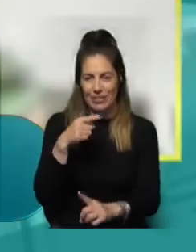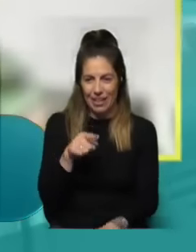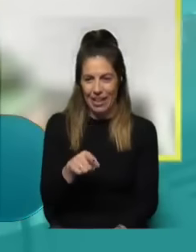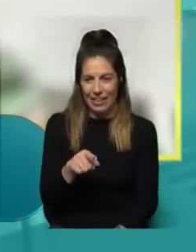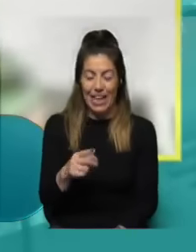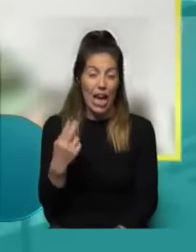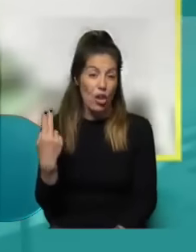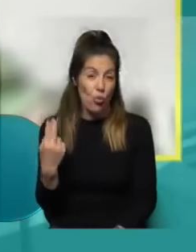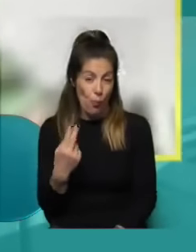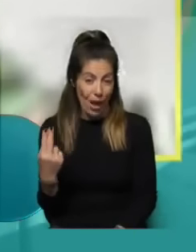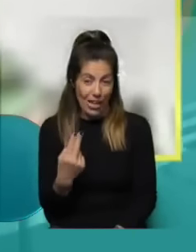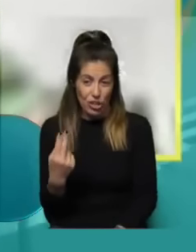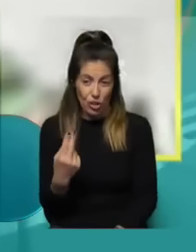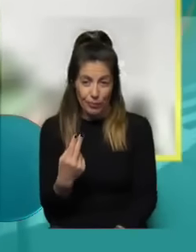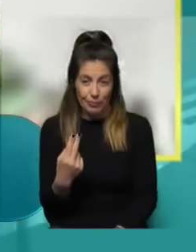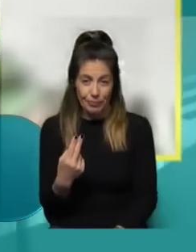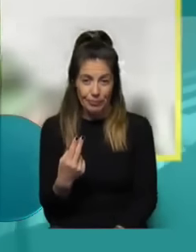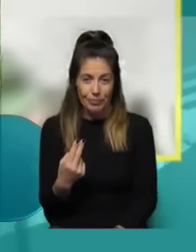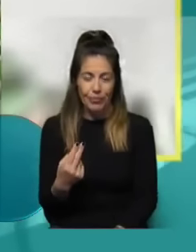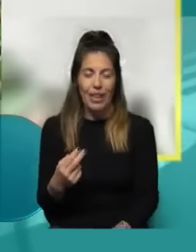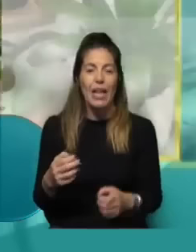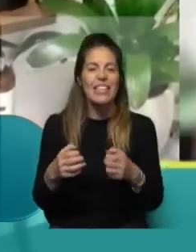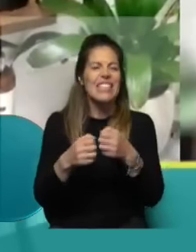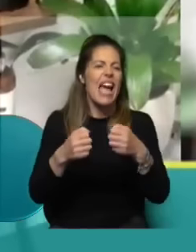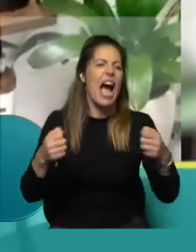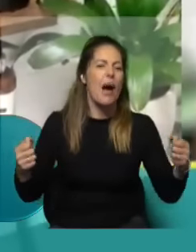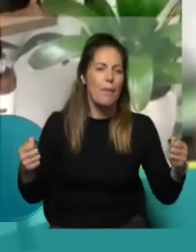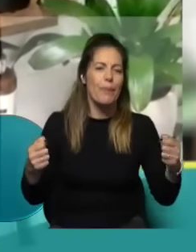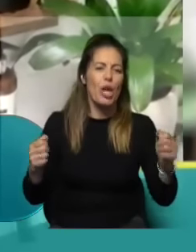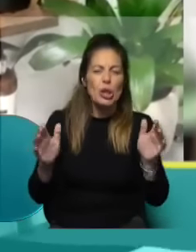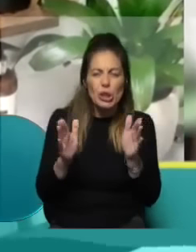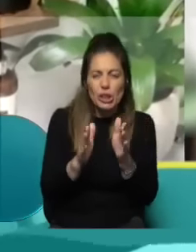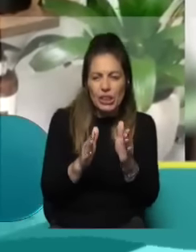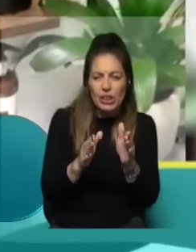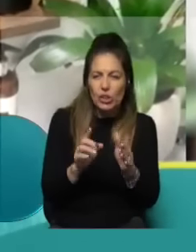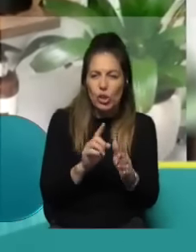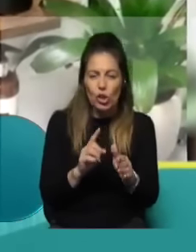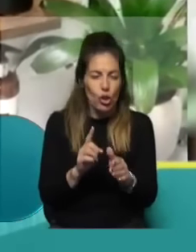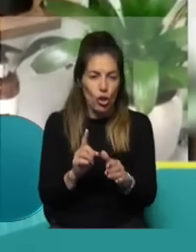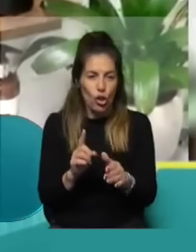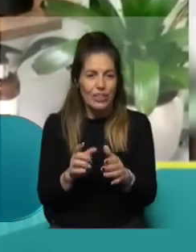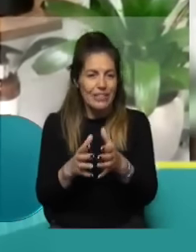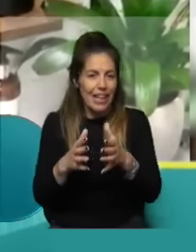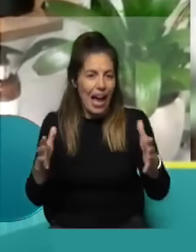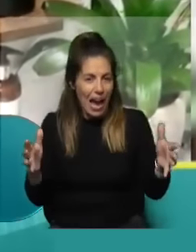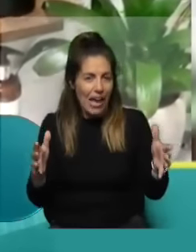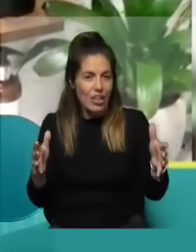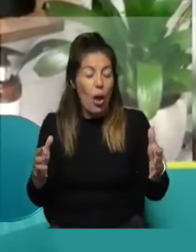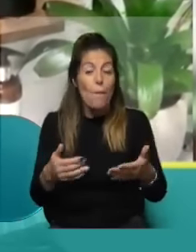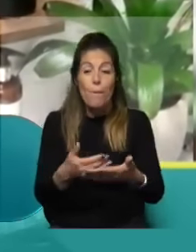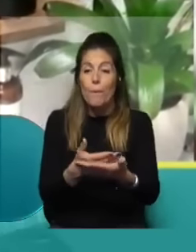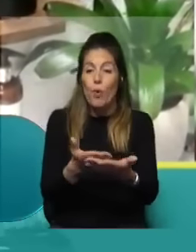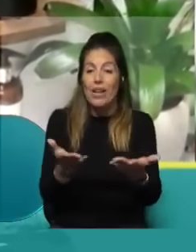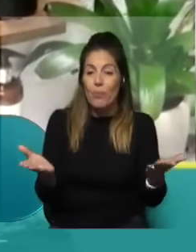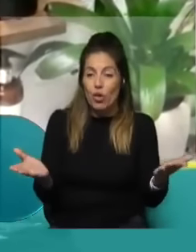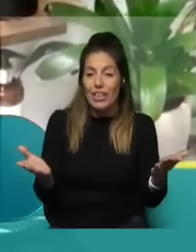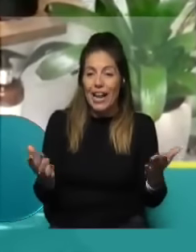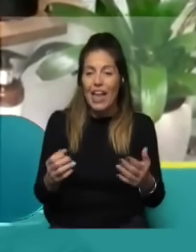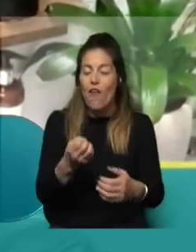un baño. El espejo tiene que ser amplio, no tiene que ser un espejito chiquito donde yo me tengo que estar buscando. Puede reflejar plantas, puede